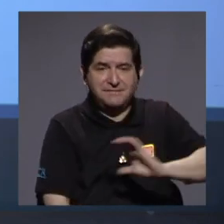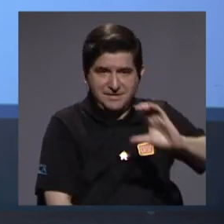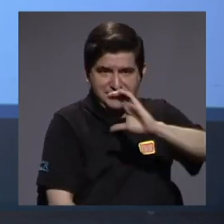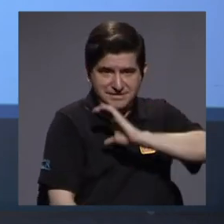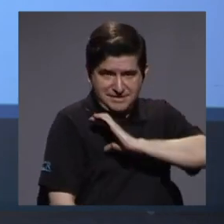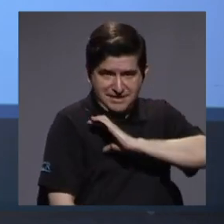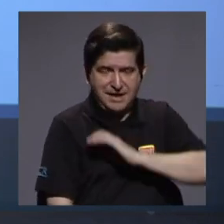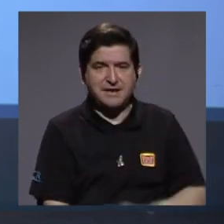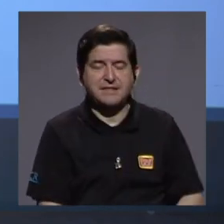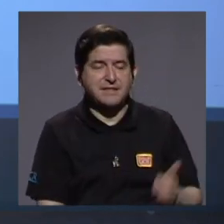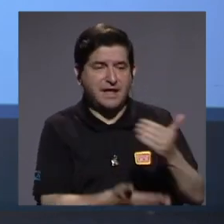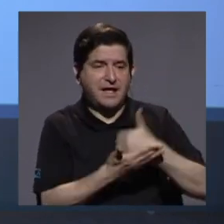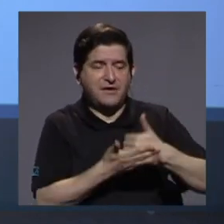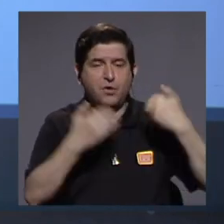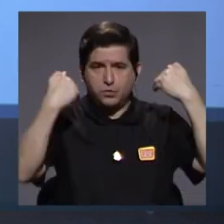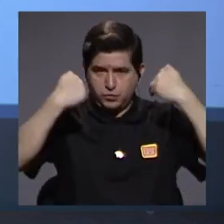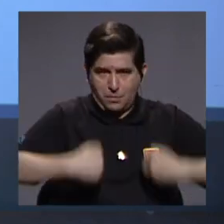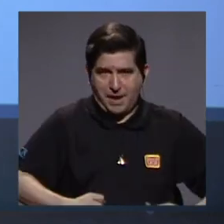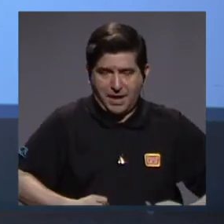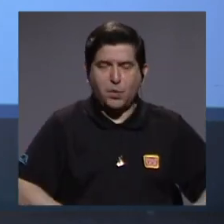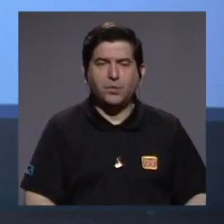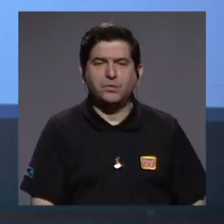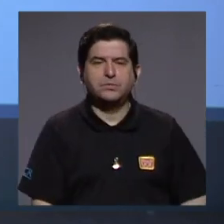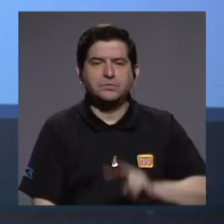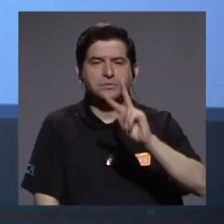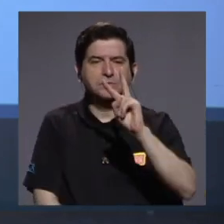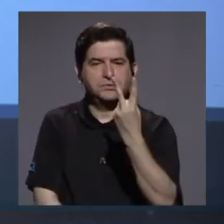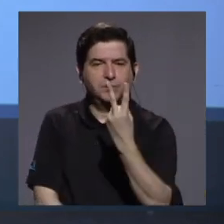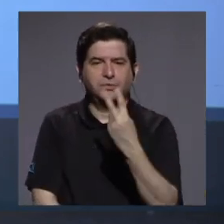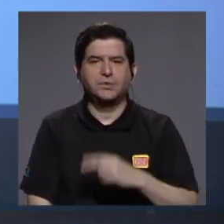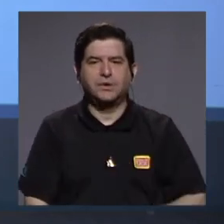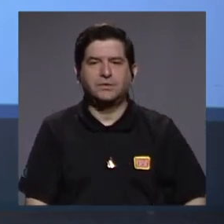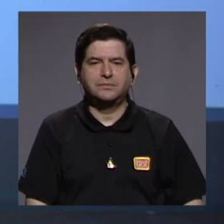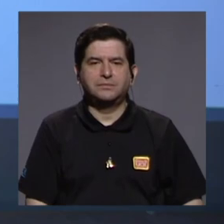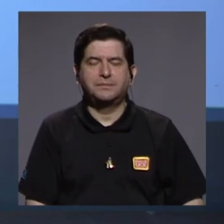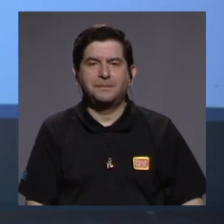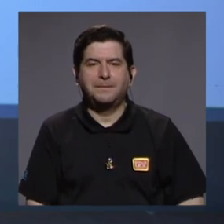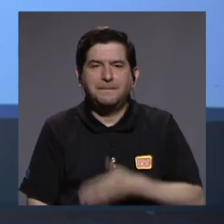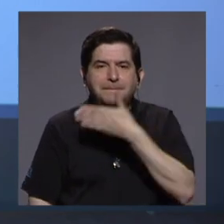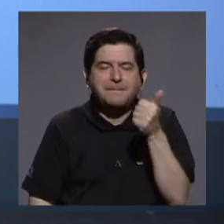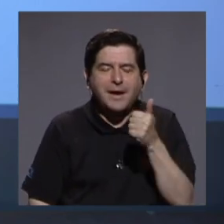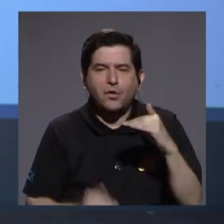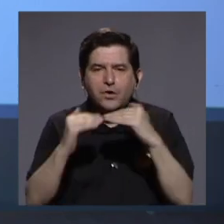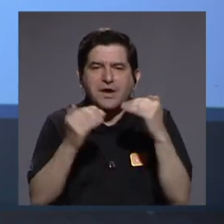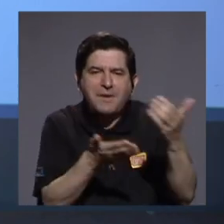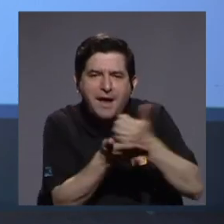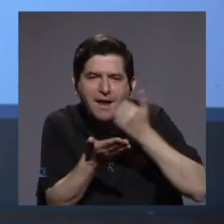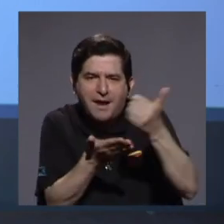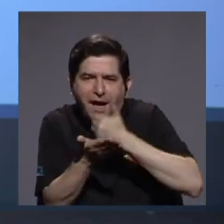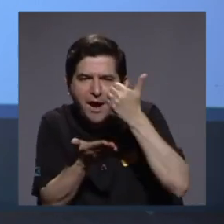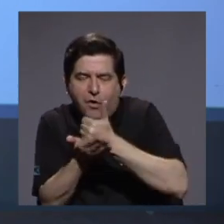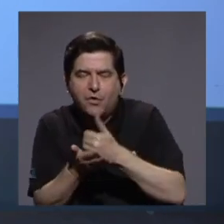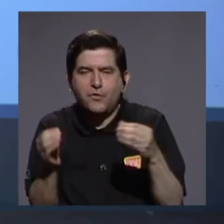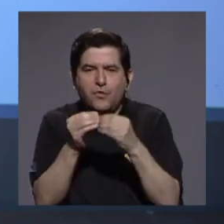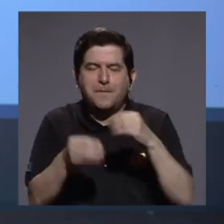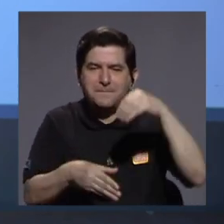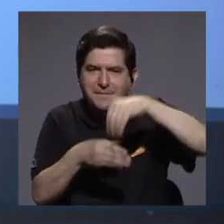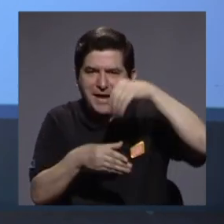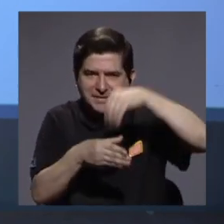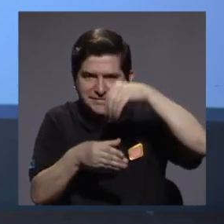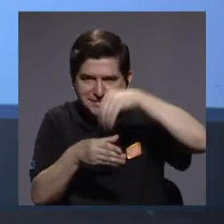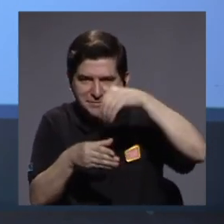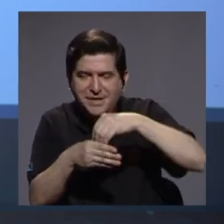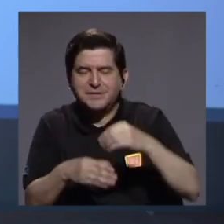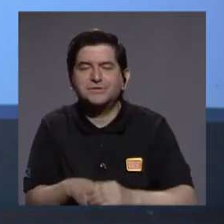del recurso humano en segundo lugar mejorar el nivel de ahorro para generar más inversión a nivel